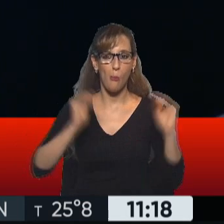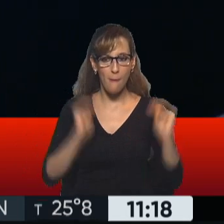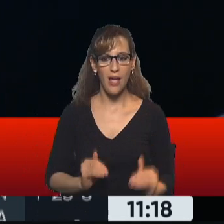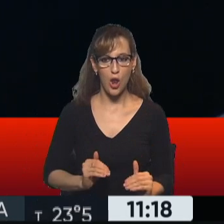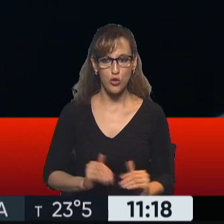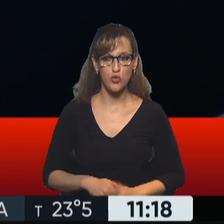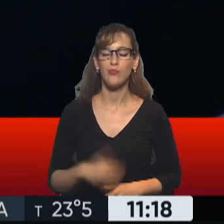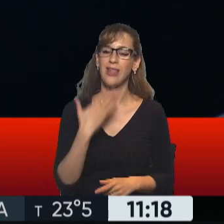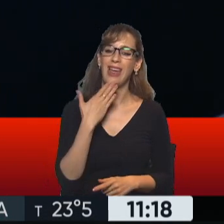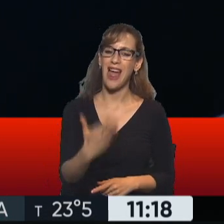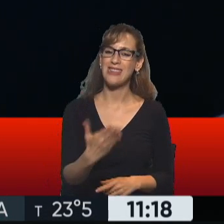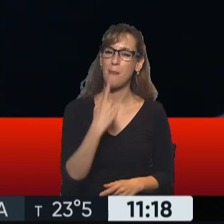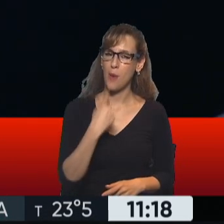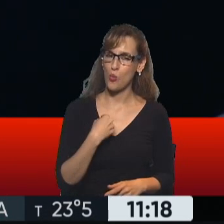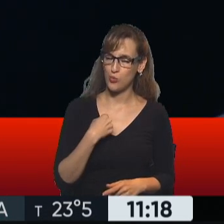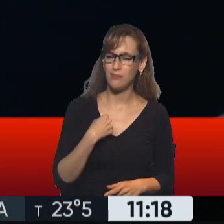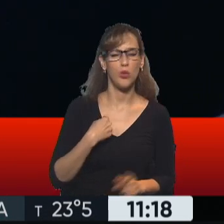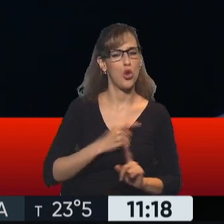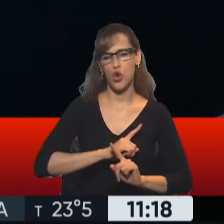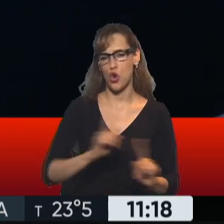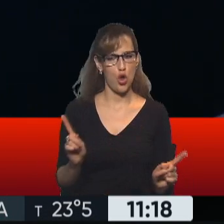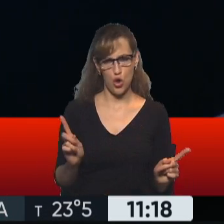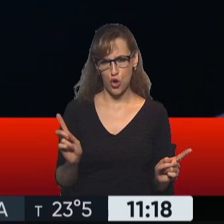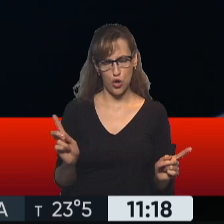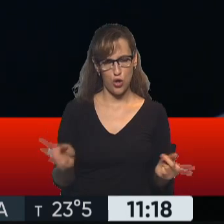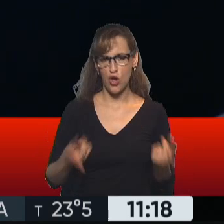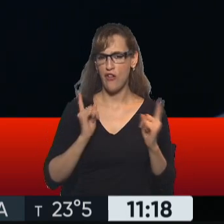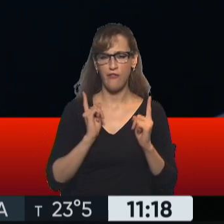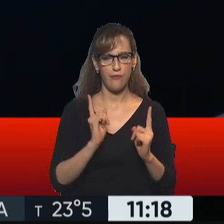Gracias por la pregunta. No, se sigue con lo anunciado.